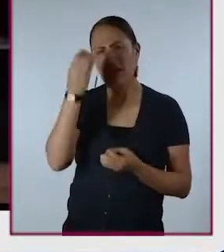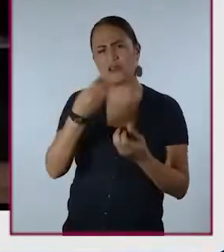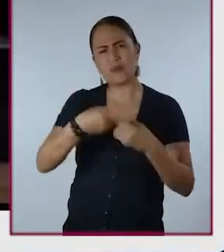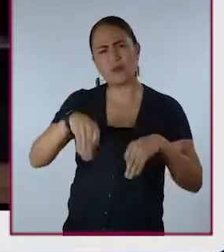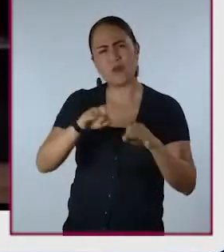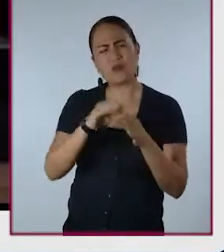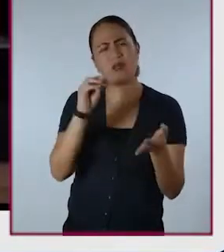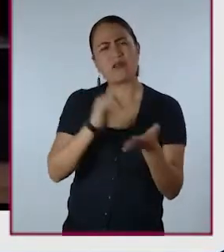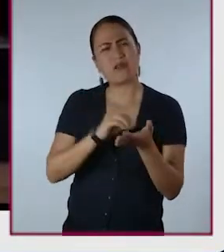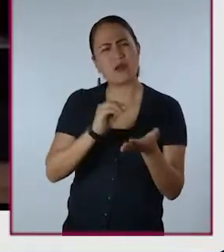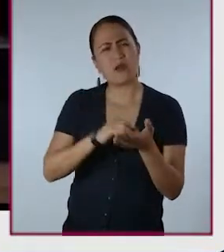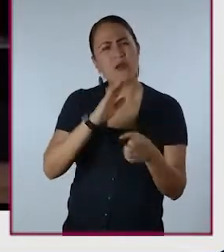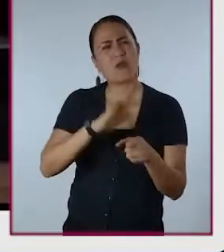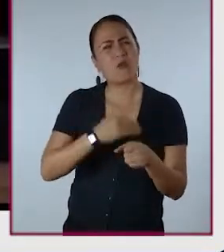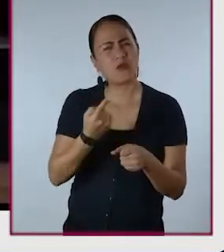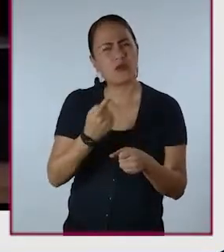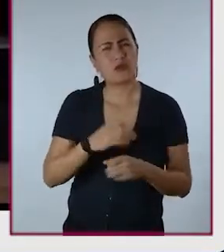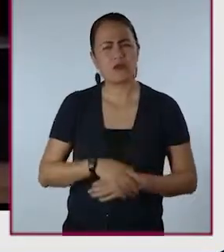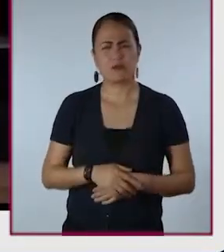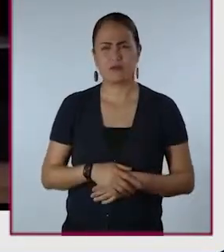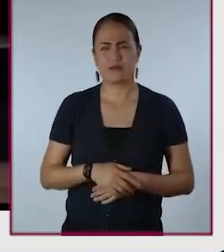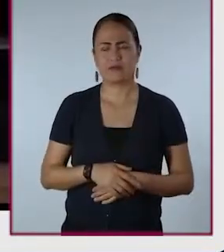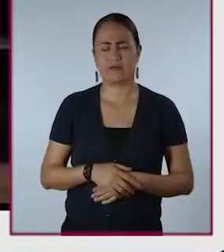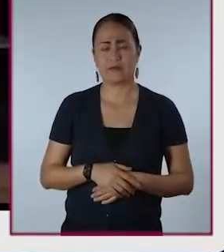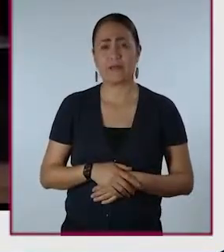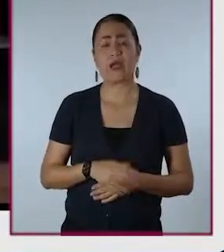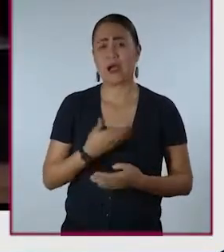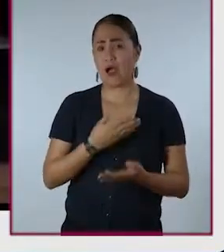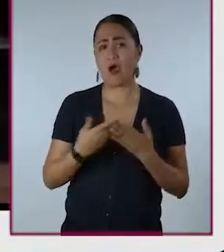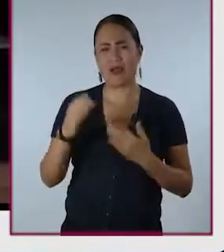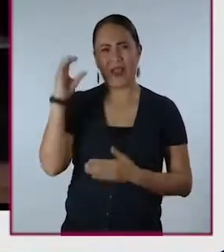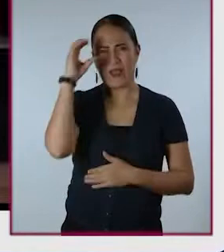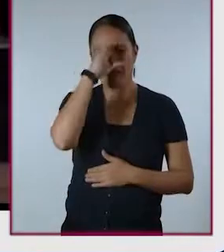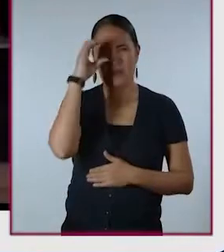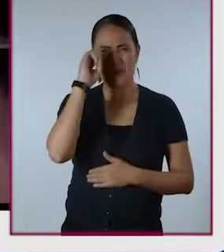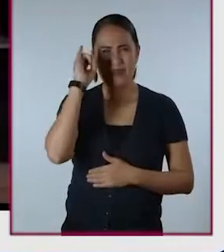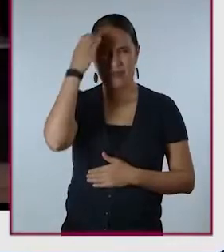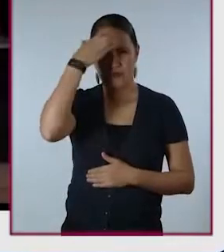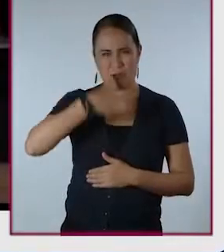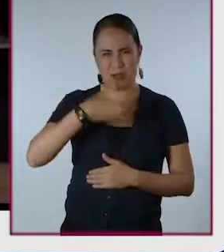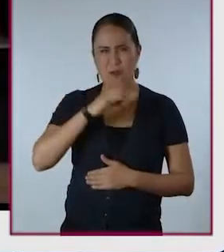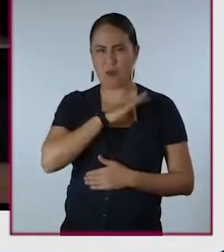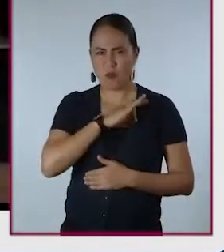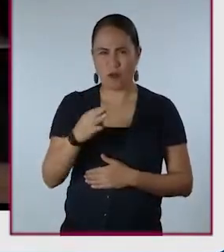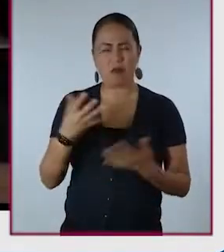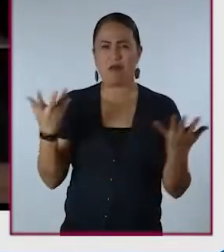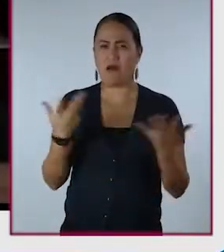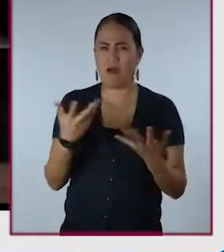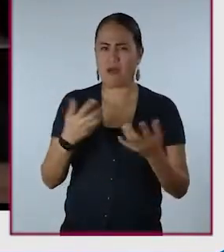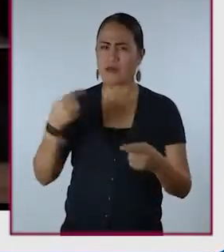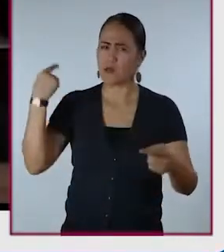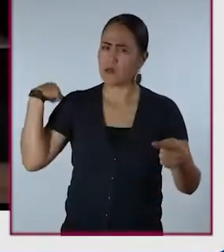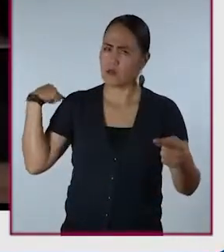nosotros podemos producir imágenes, pero las hemos producido desde la antigüedad misma.